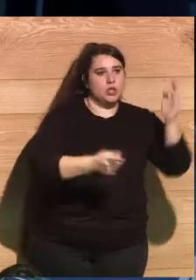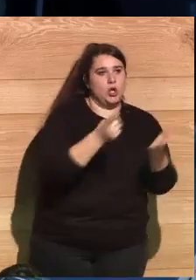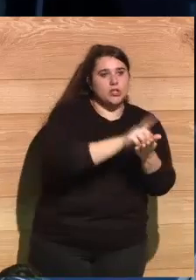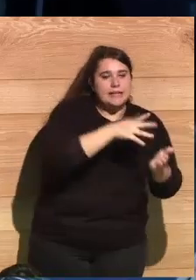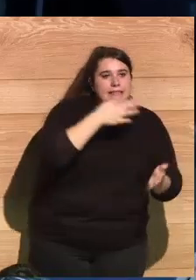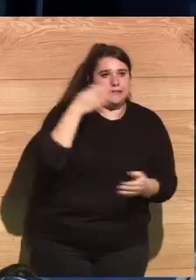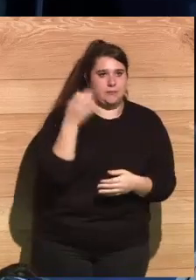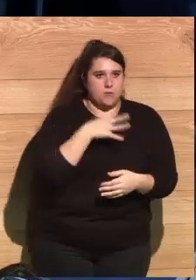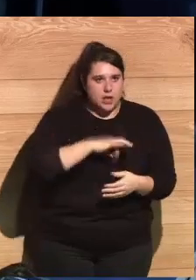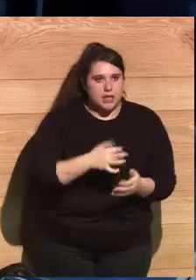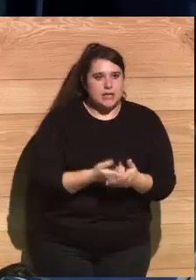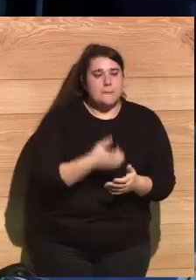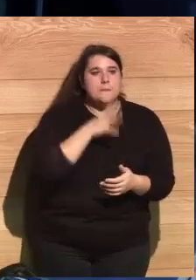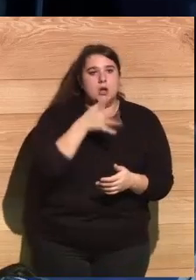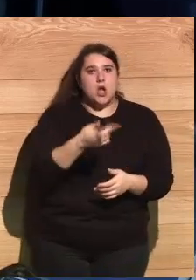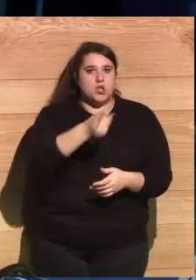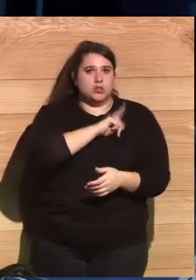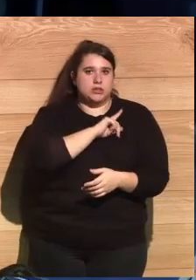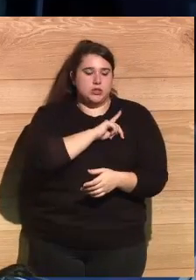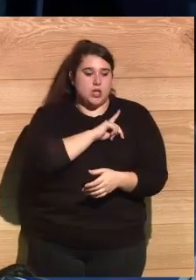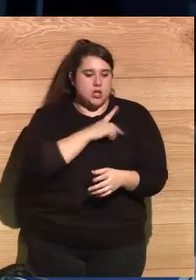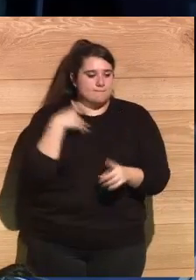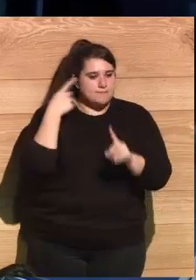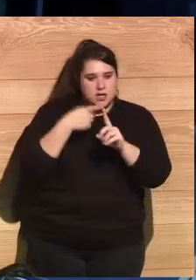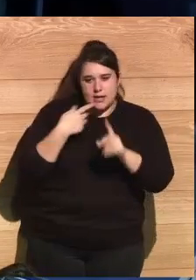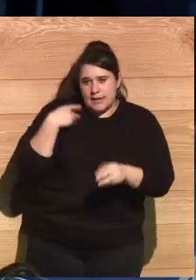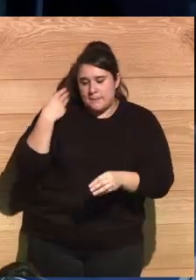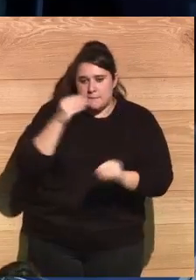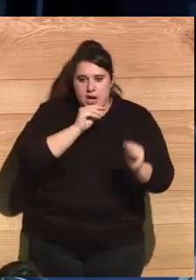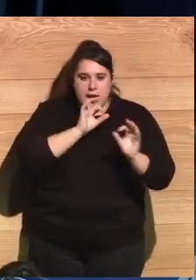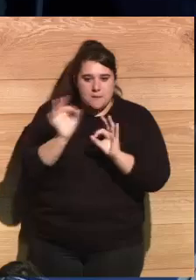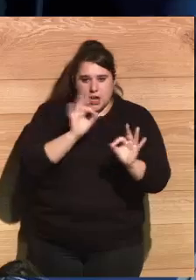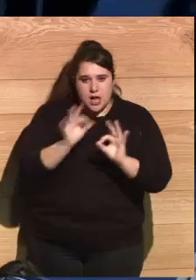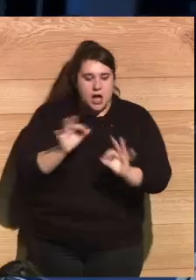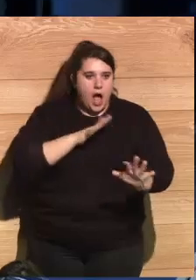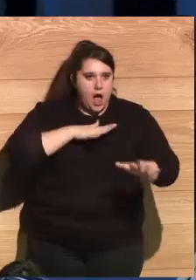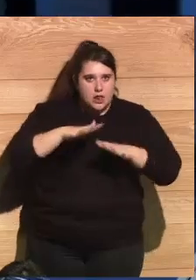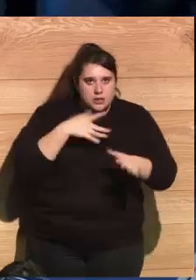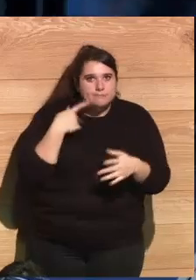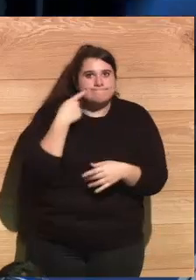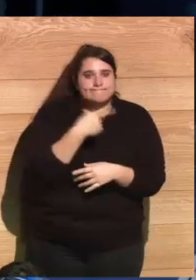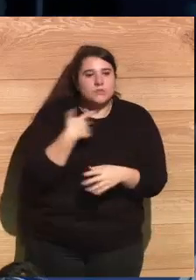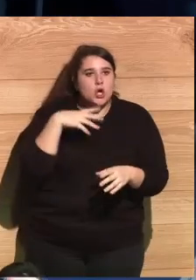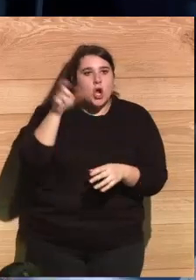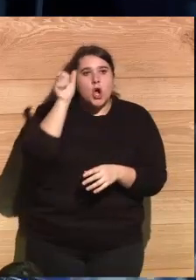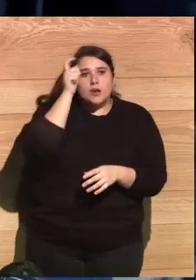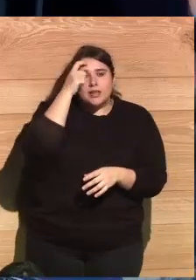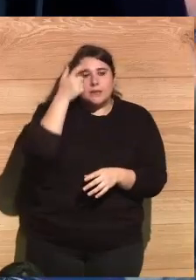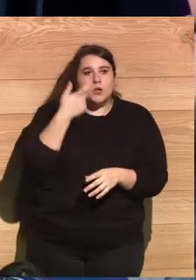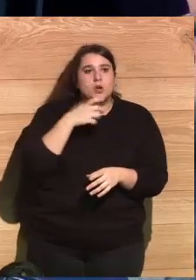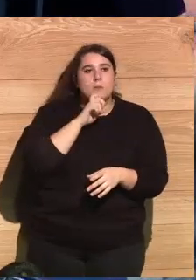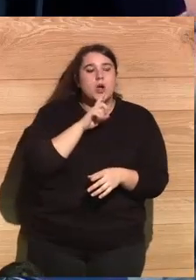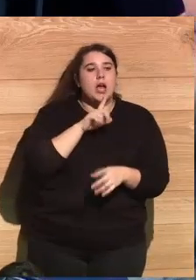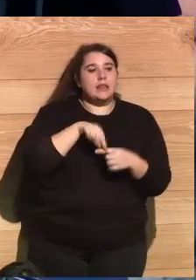digamos, el soldado, esa persona que preparan para la acción, y el concepto sería, les podemos